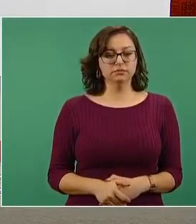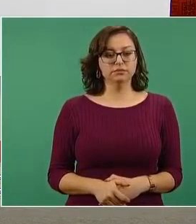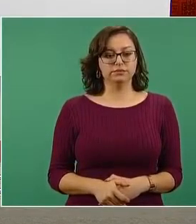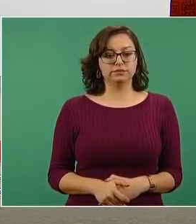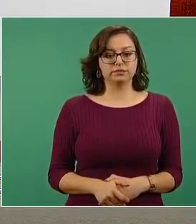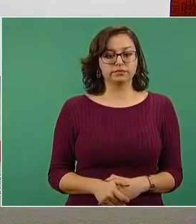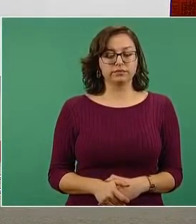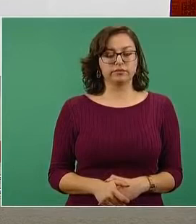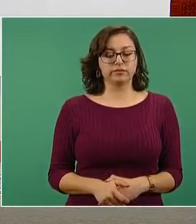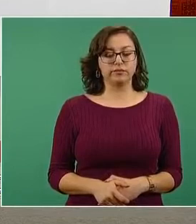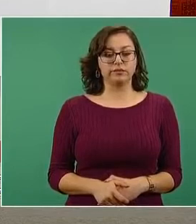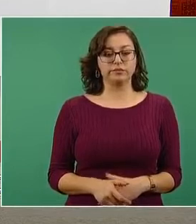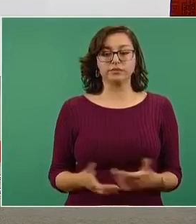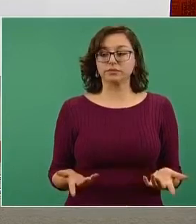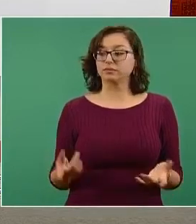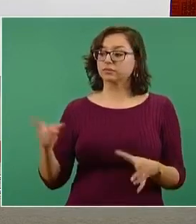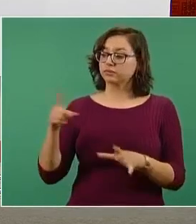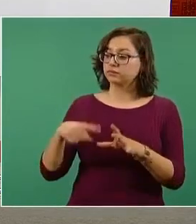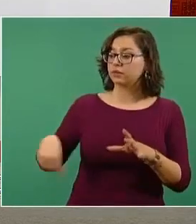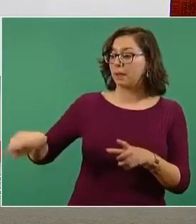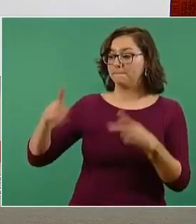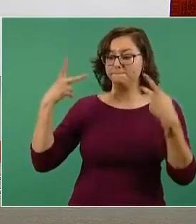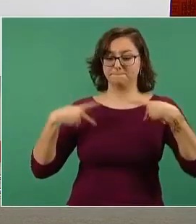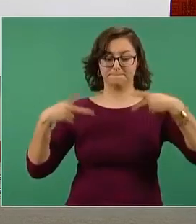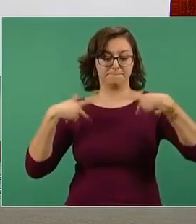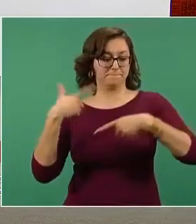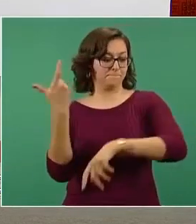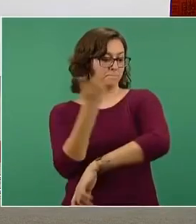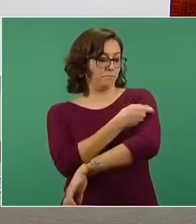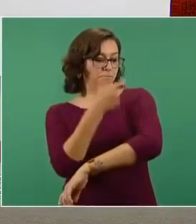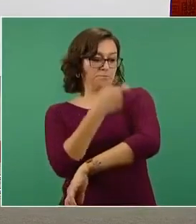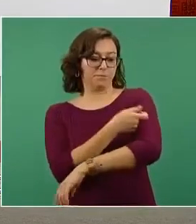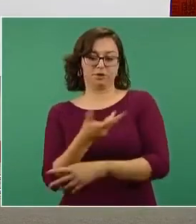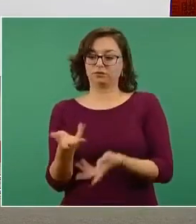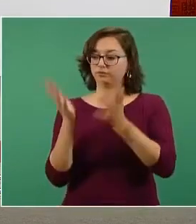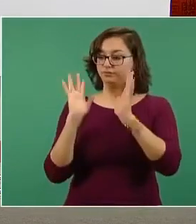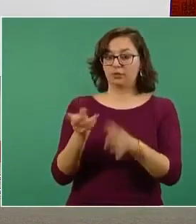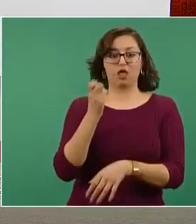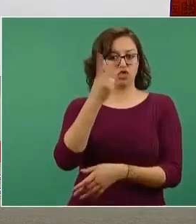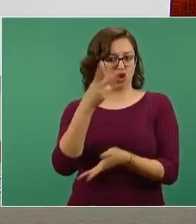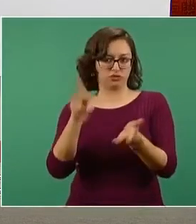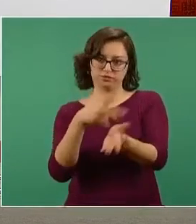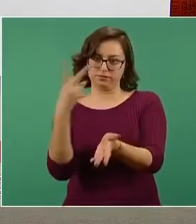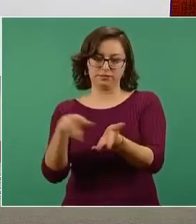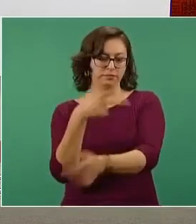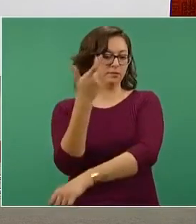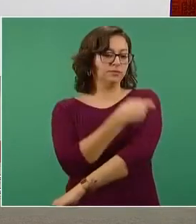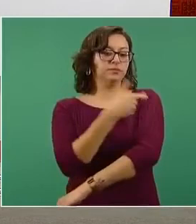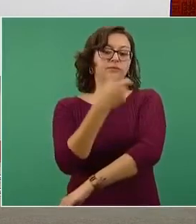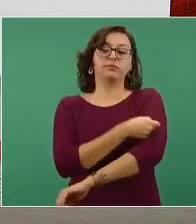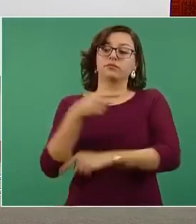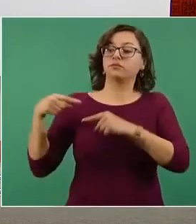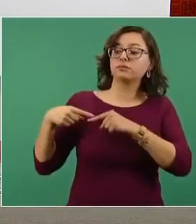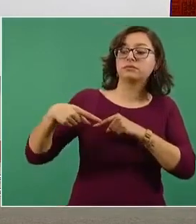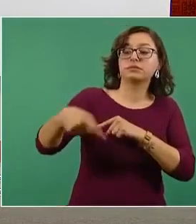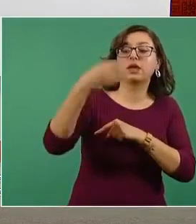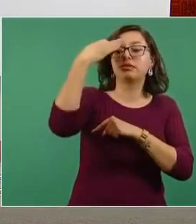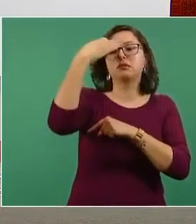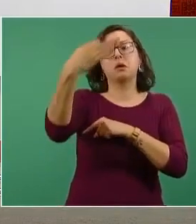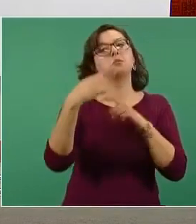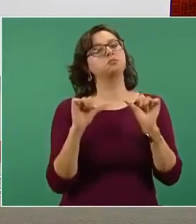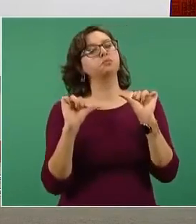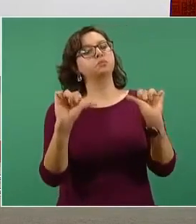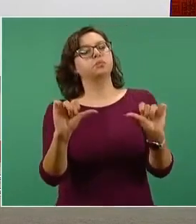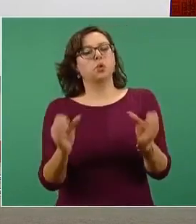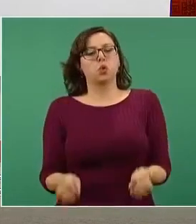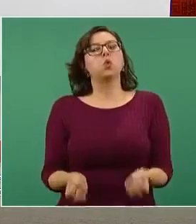ya se vacunaron, es decir, cuánto dura la inmunidad con la vacuna de las 2 dosis. ¿Ya se sabe cuánto tiempo después estas personas o